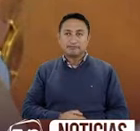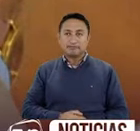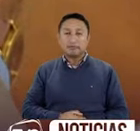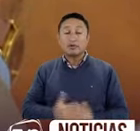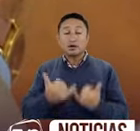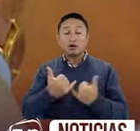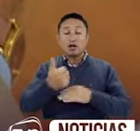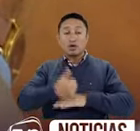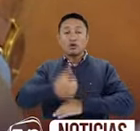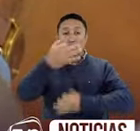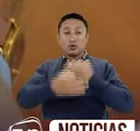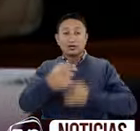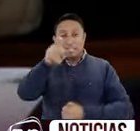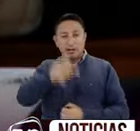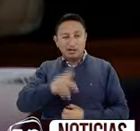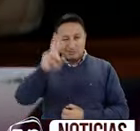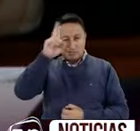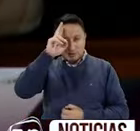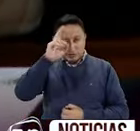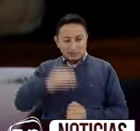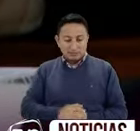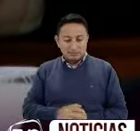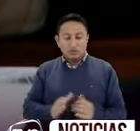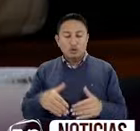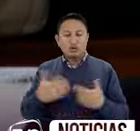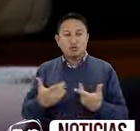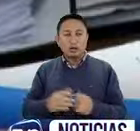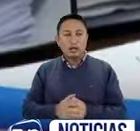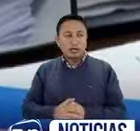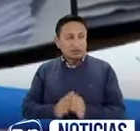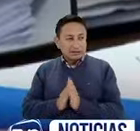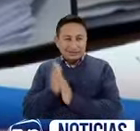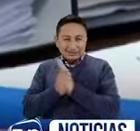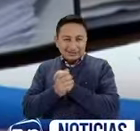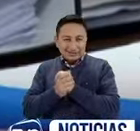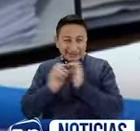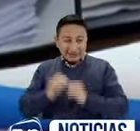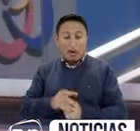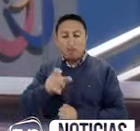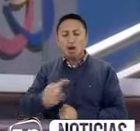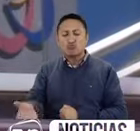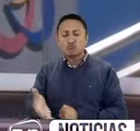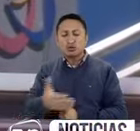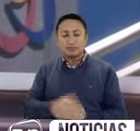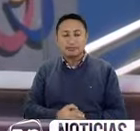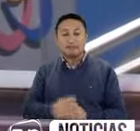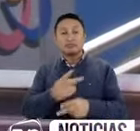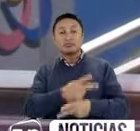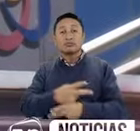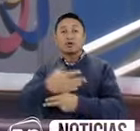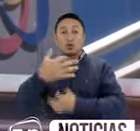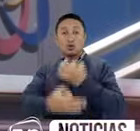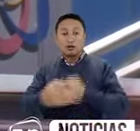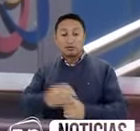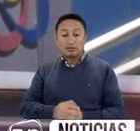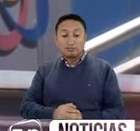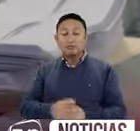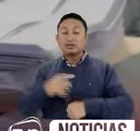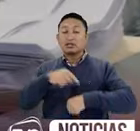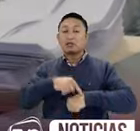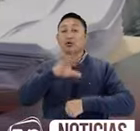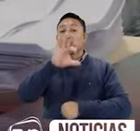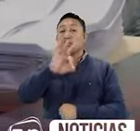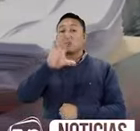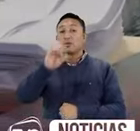sea mal utilizada y que a través de artimañas se busque la impunidad el consejo de la judicatura deberá en el plazo de 90